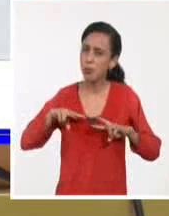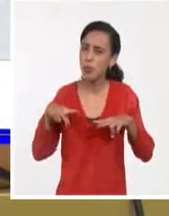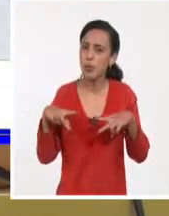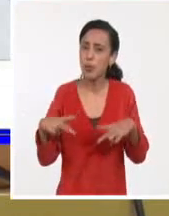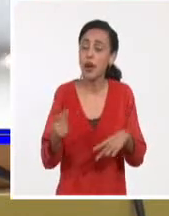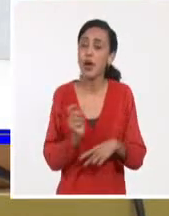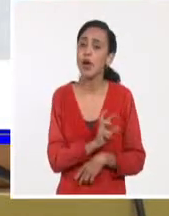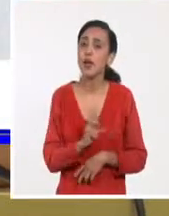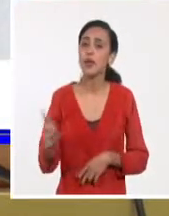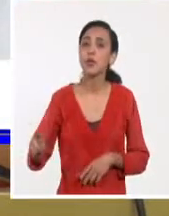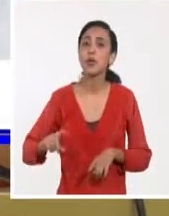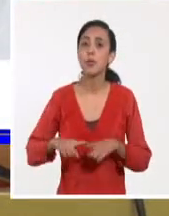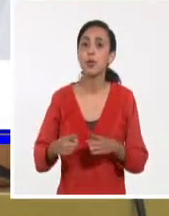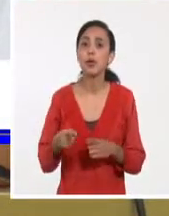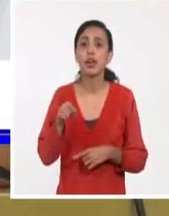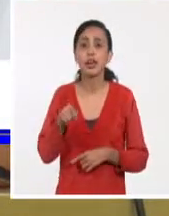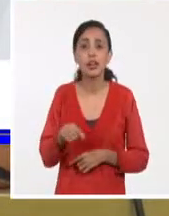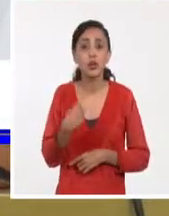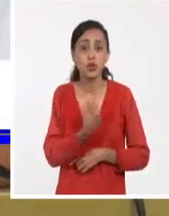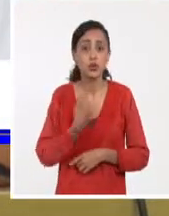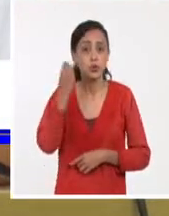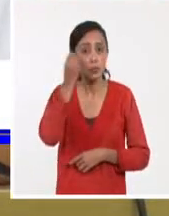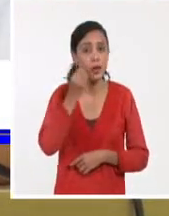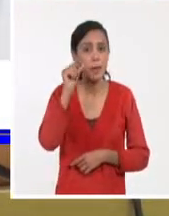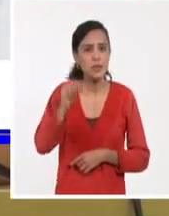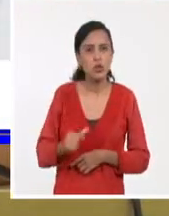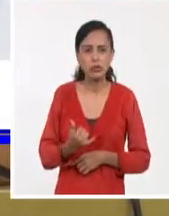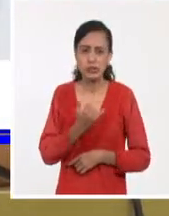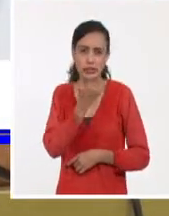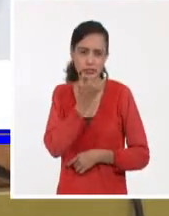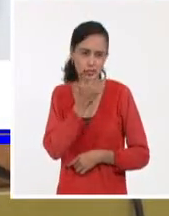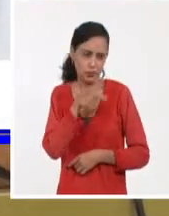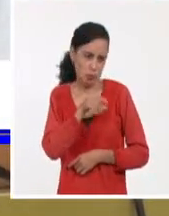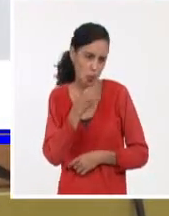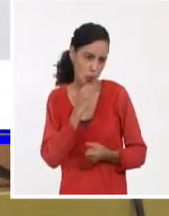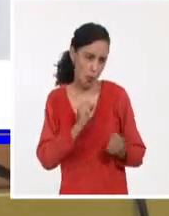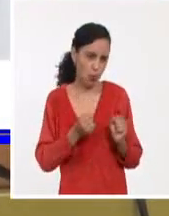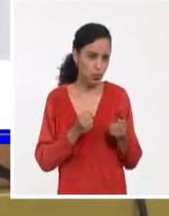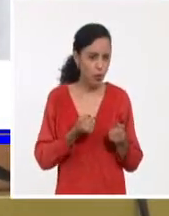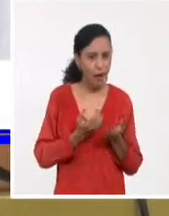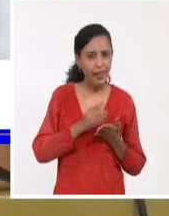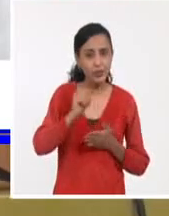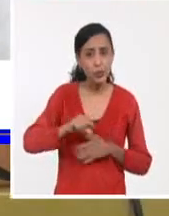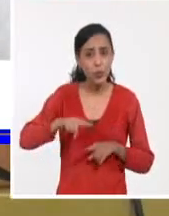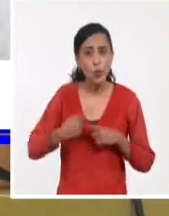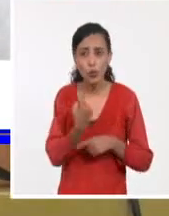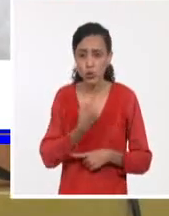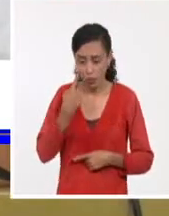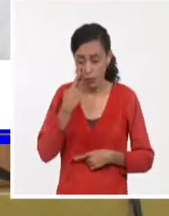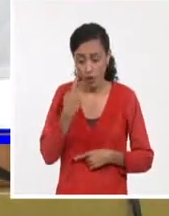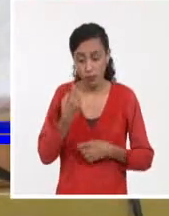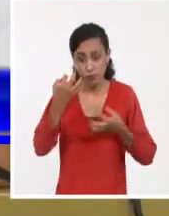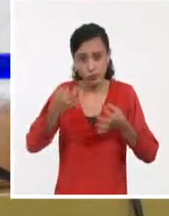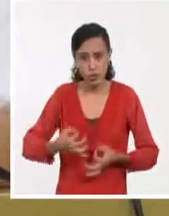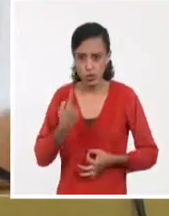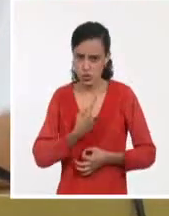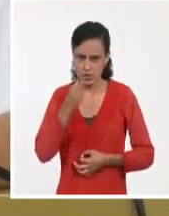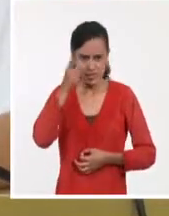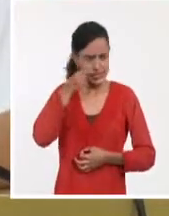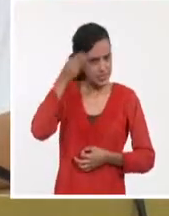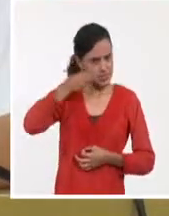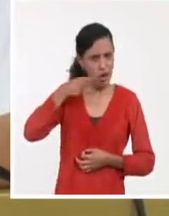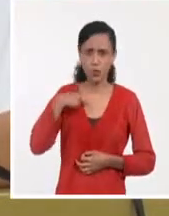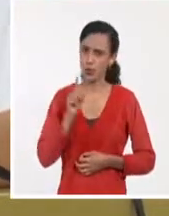es el legado, este es en lo que creemos. Y se equivocan los que piensan que nos pueden manipular o que nosotros vemos nuestra realidad. No estamos ciegos, sabemos que